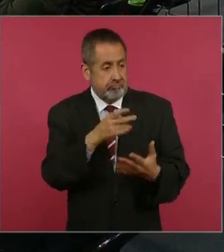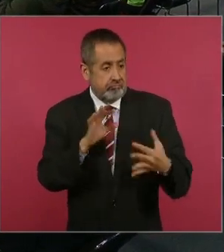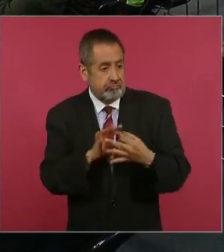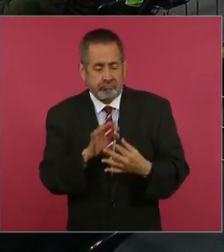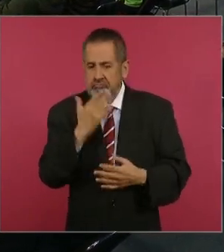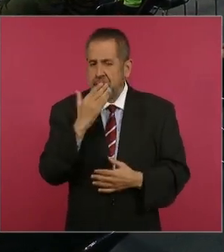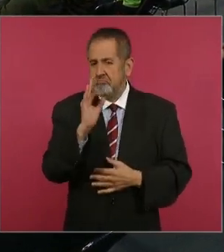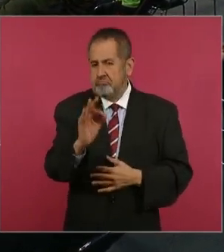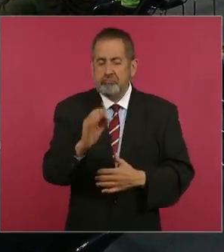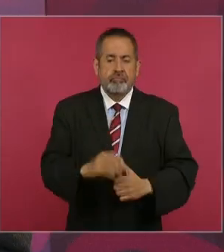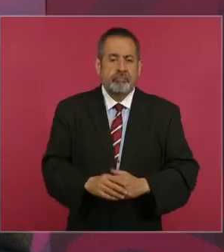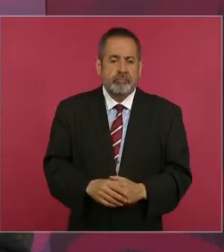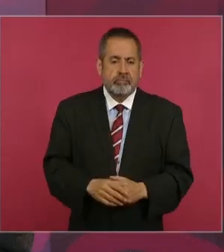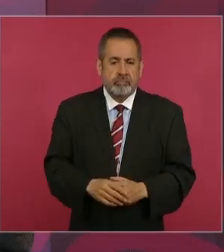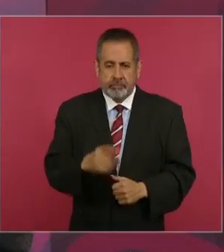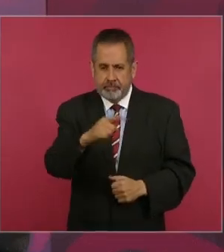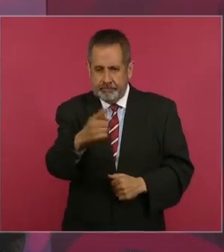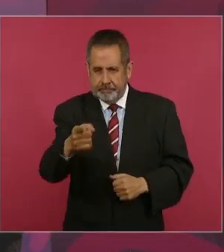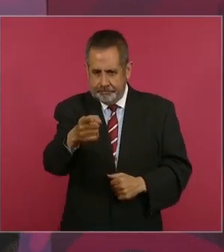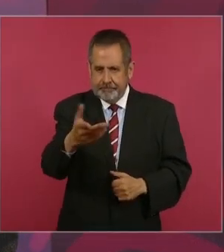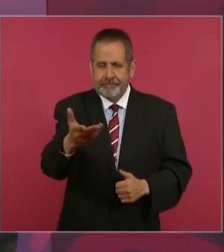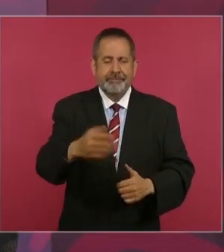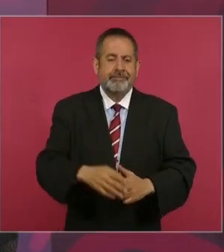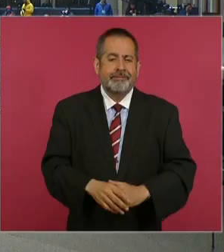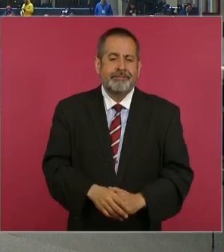todos pero tú